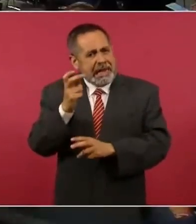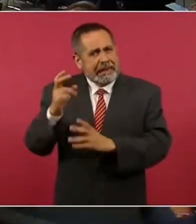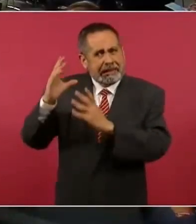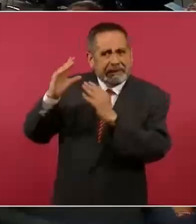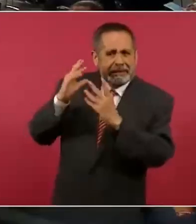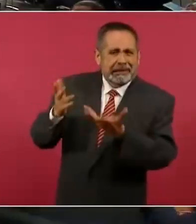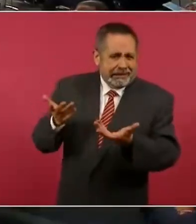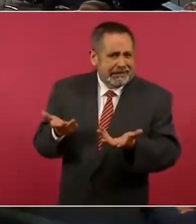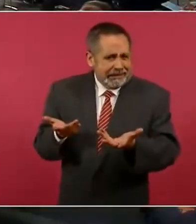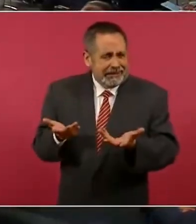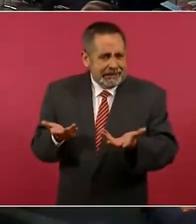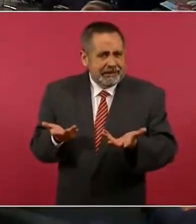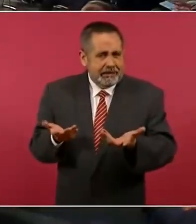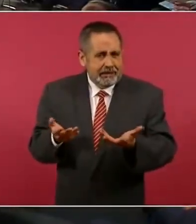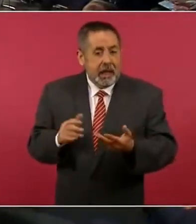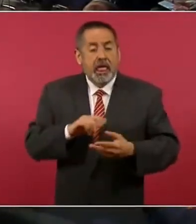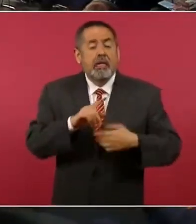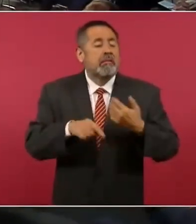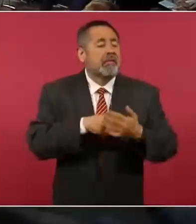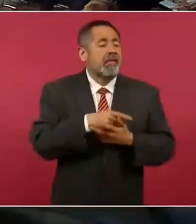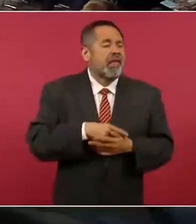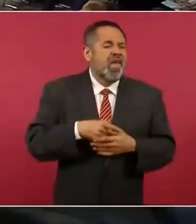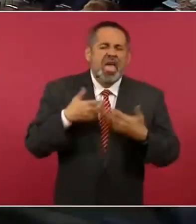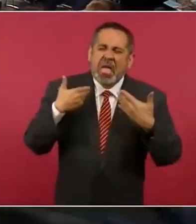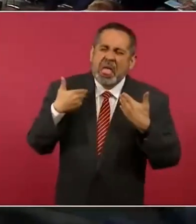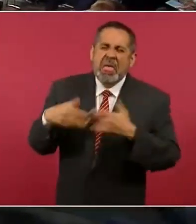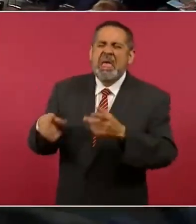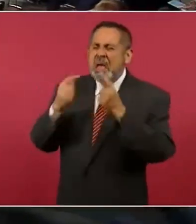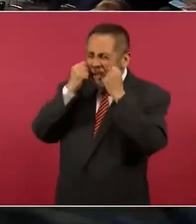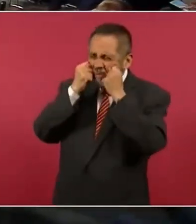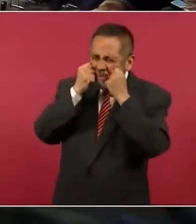Ya cuando eso se pierde,